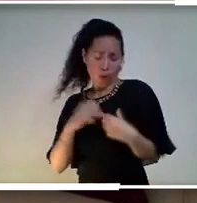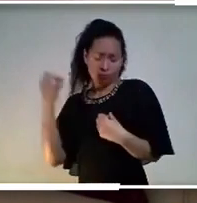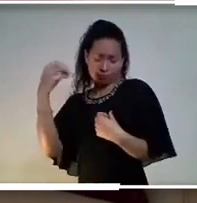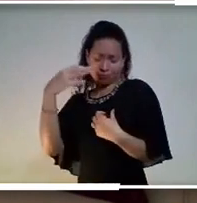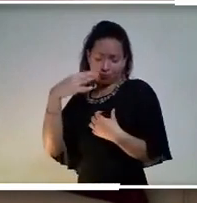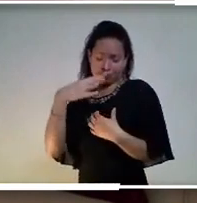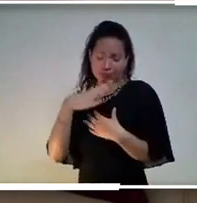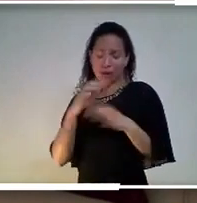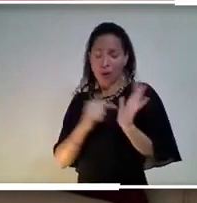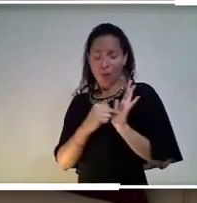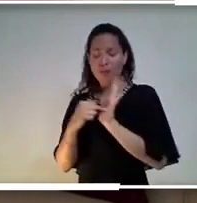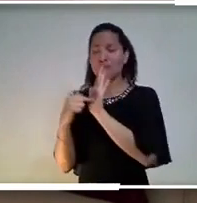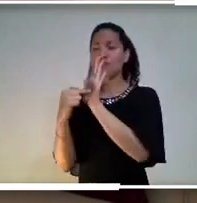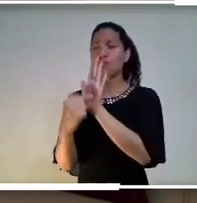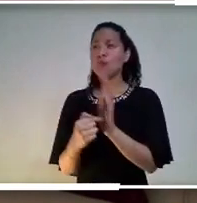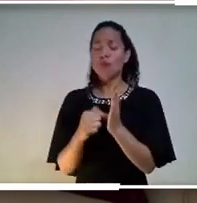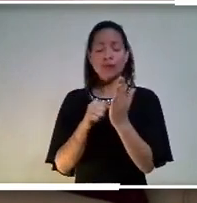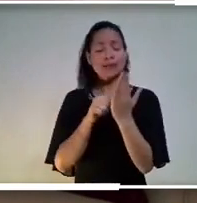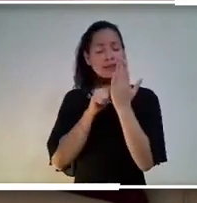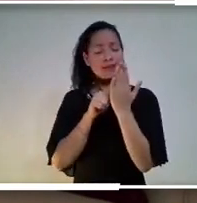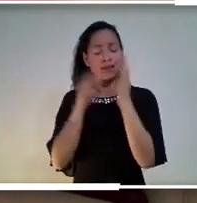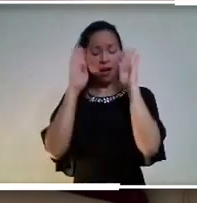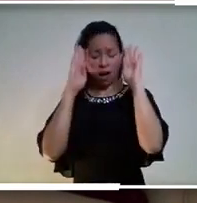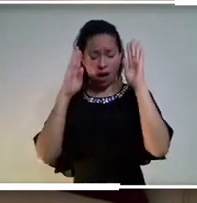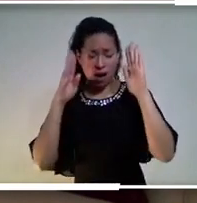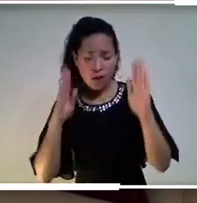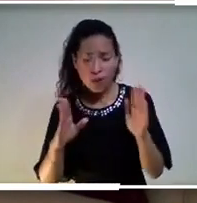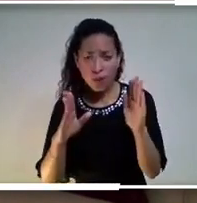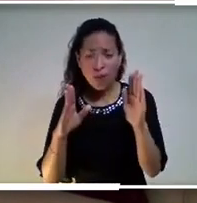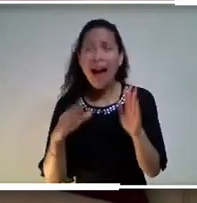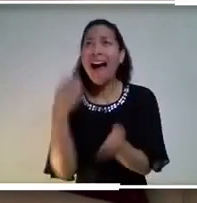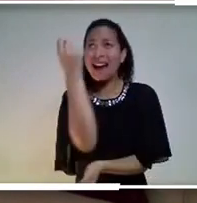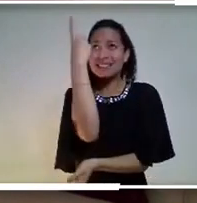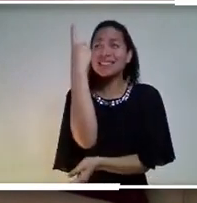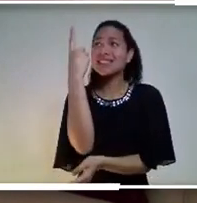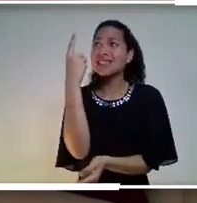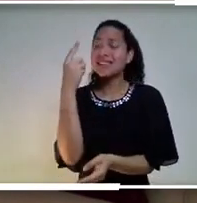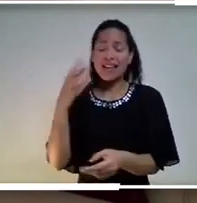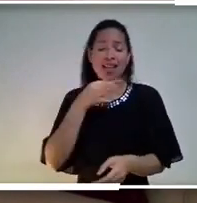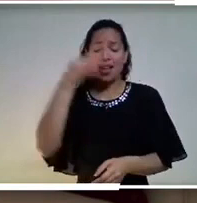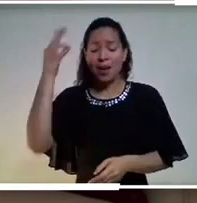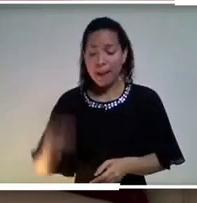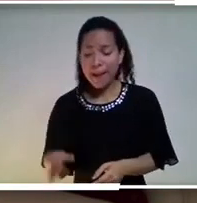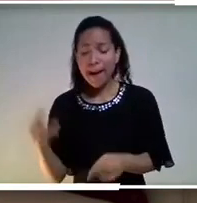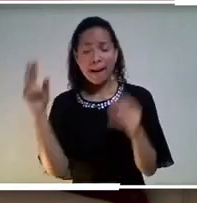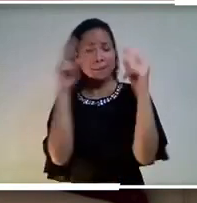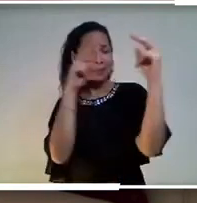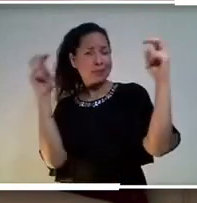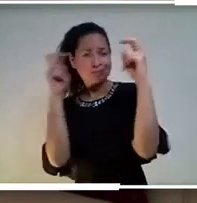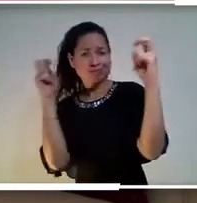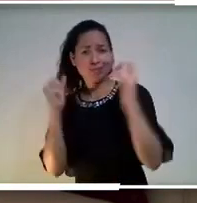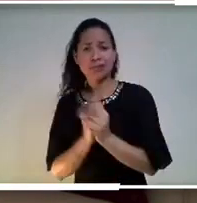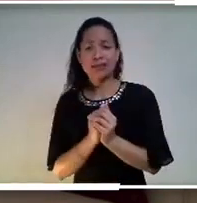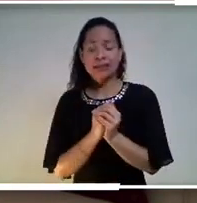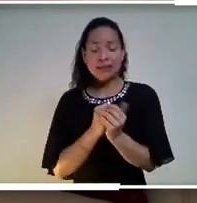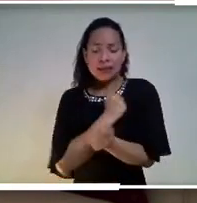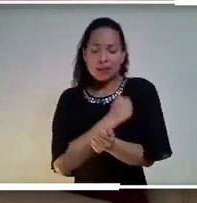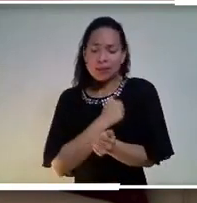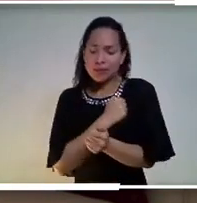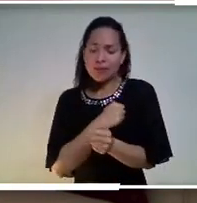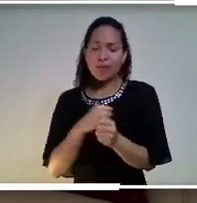tu voz lo que tú nos dices la pura verdad acerca de este tema muévete con tu espíritu corazón por corazón